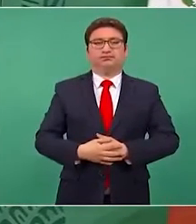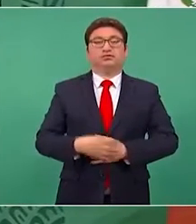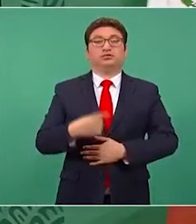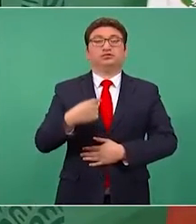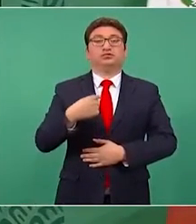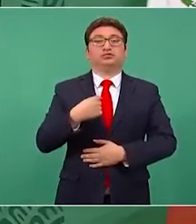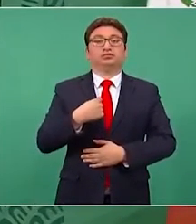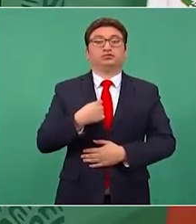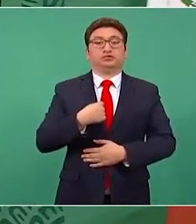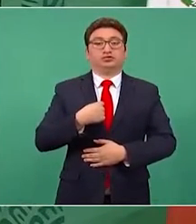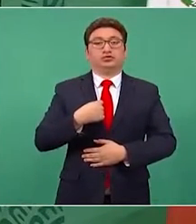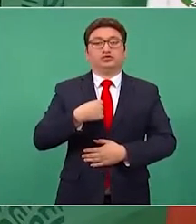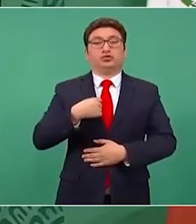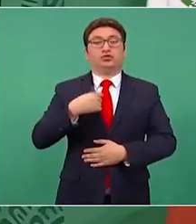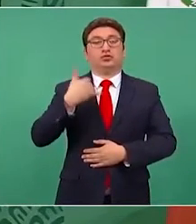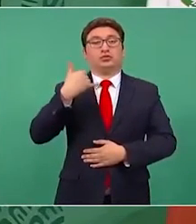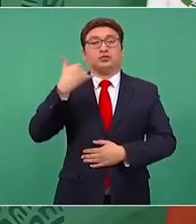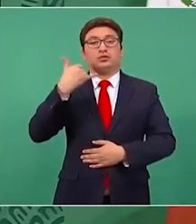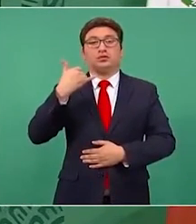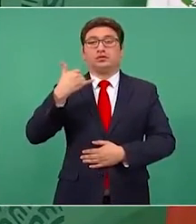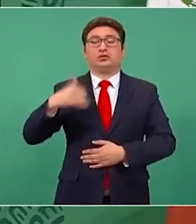Voy a apagar el teléfono.